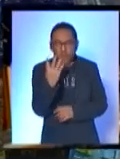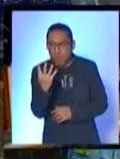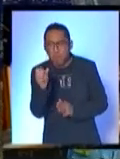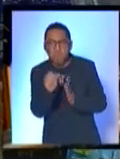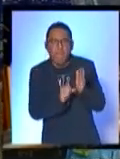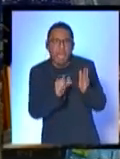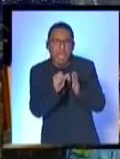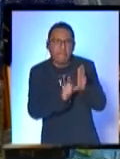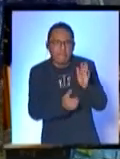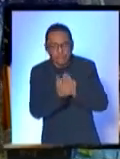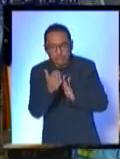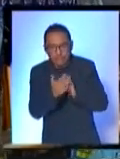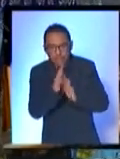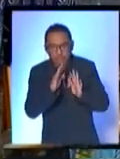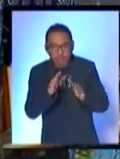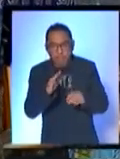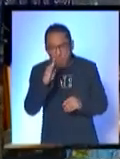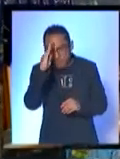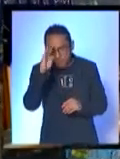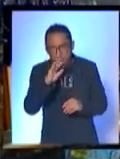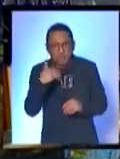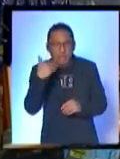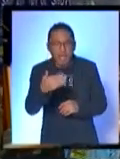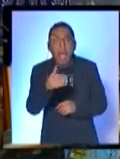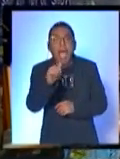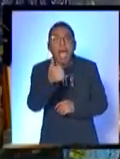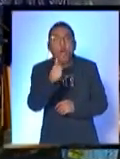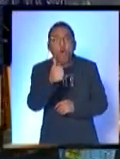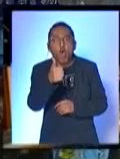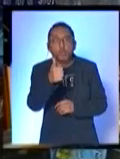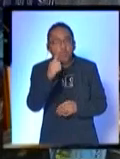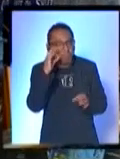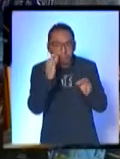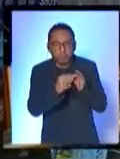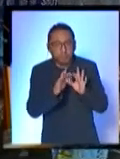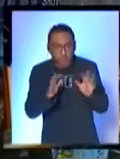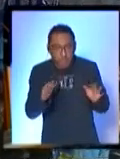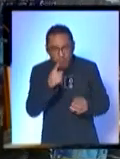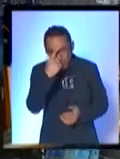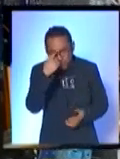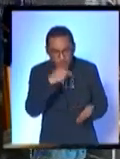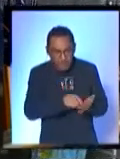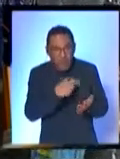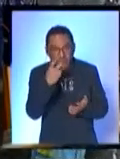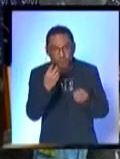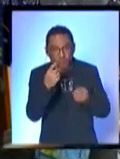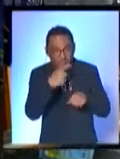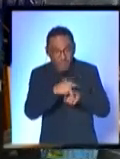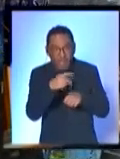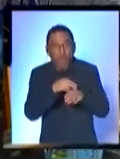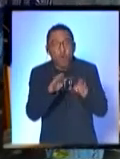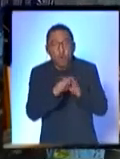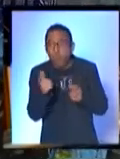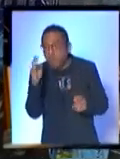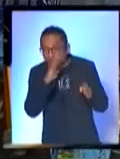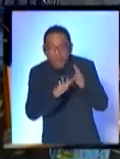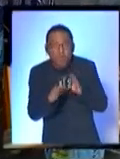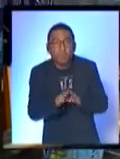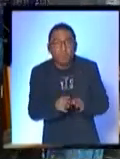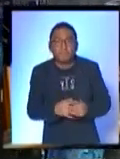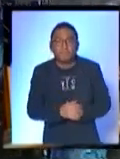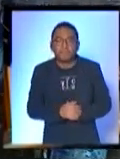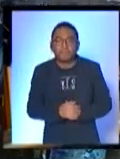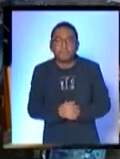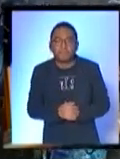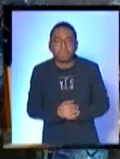supone que la obra la deben de entregar el mes de agosto. ¿Y crees que te va a afectar mucho? ¿Cómo en qué porcentaje esto de las